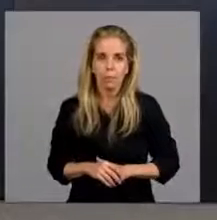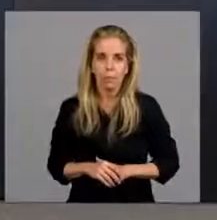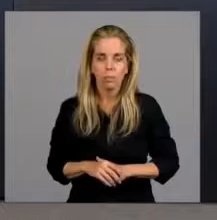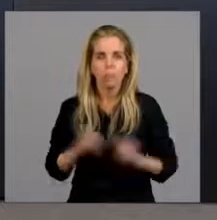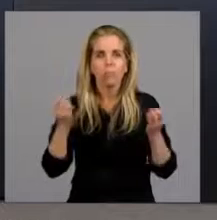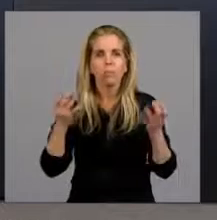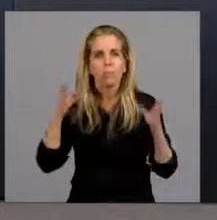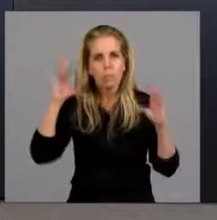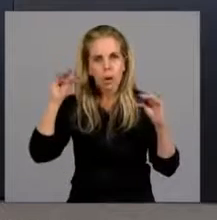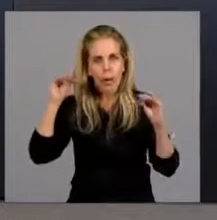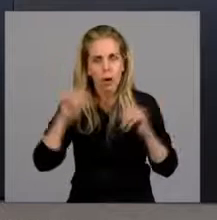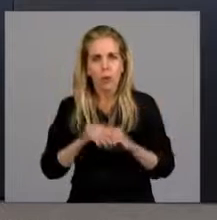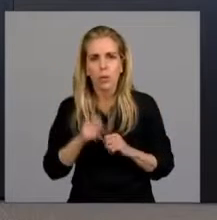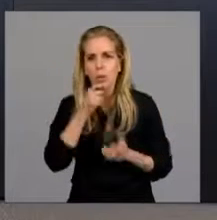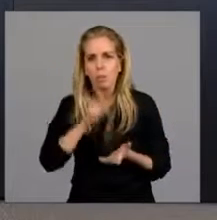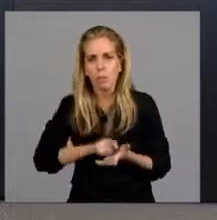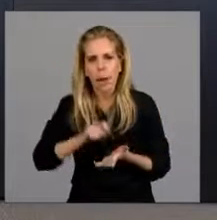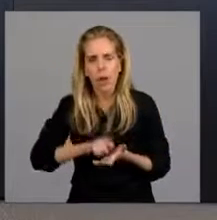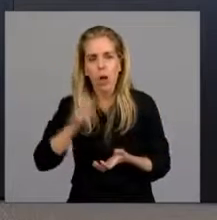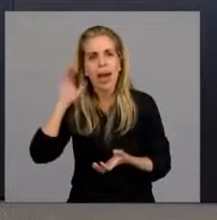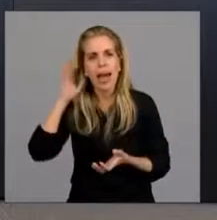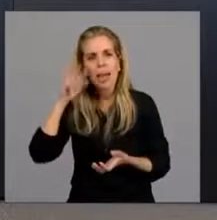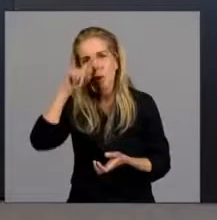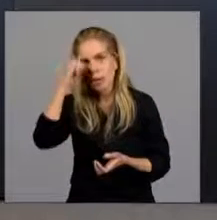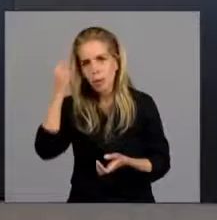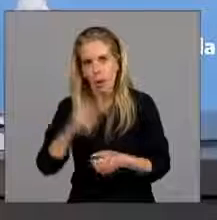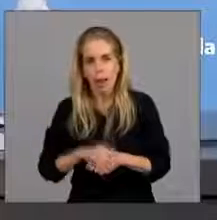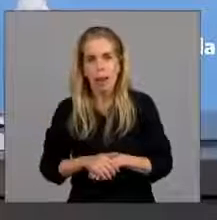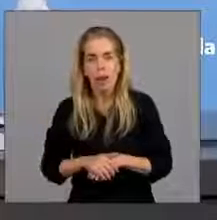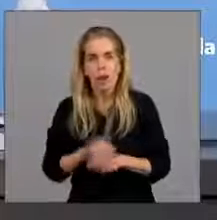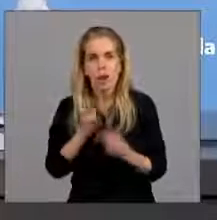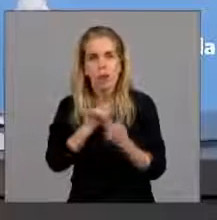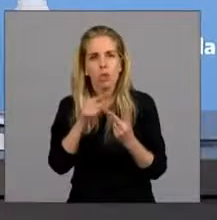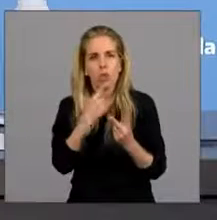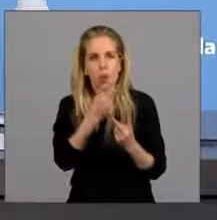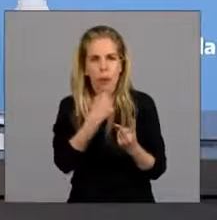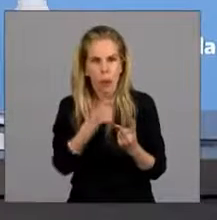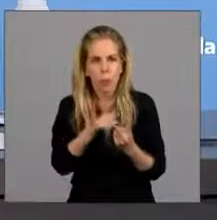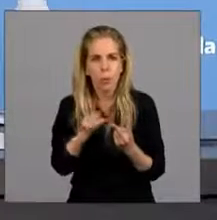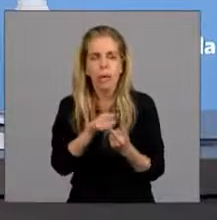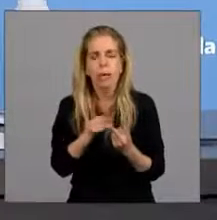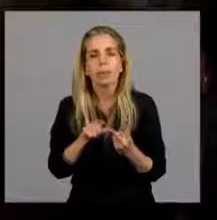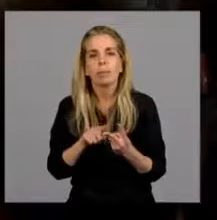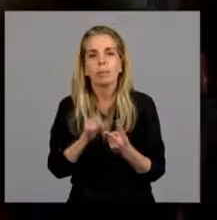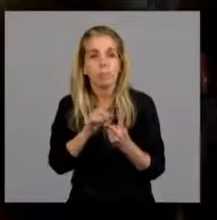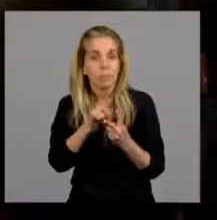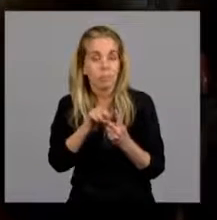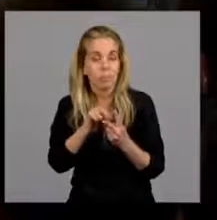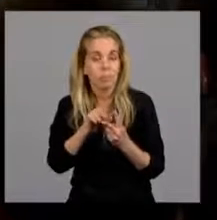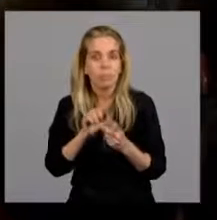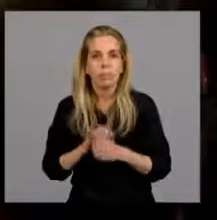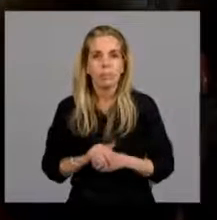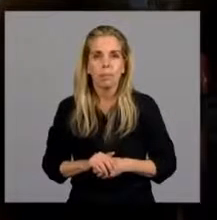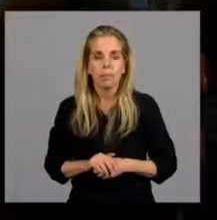Buenas noches, Claudio Rivero de Radio Nacional. Dos preguntas, si me permite, presidente. La primera,